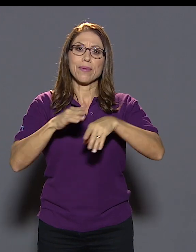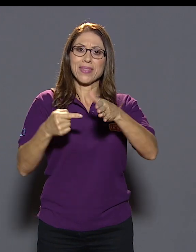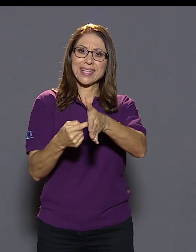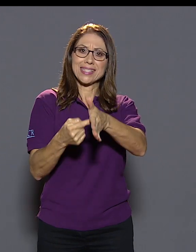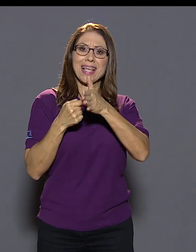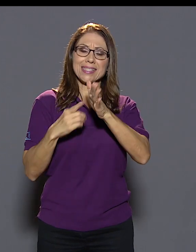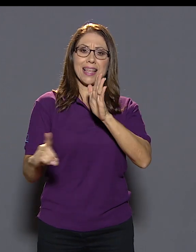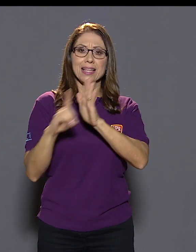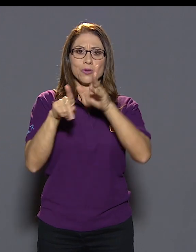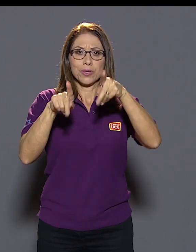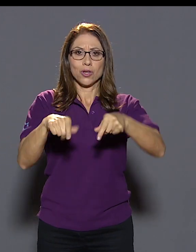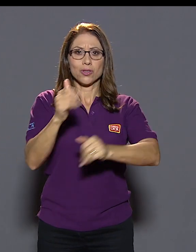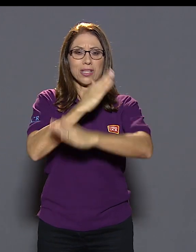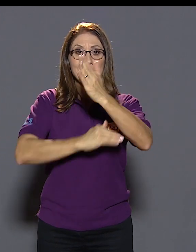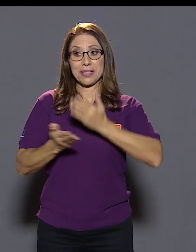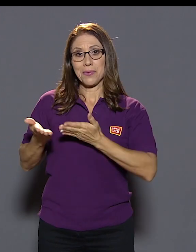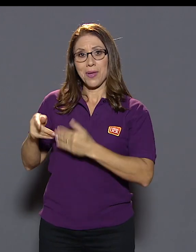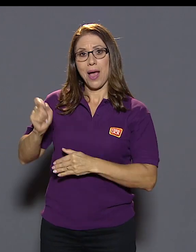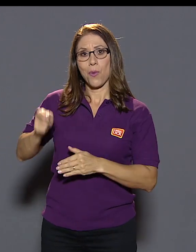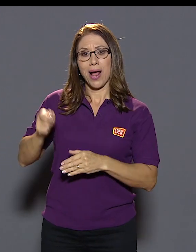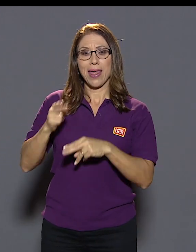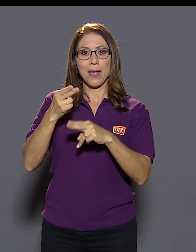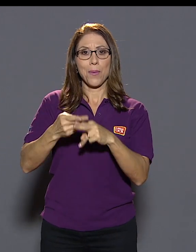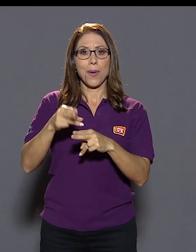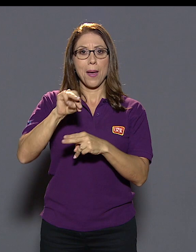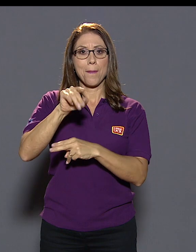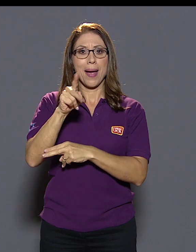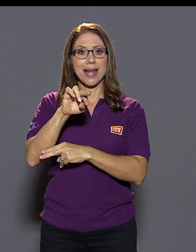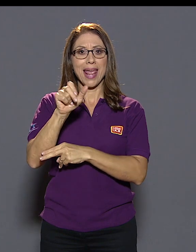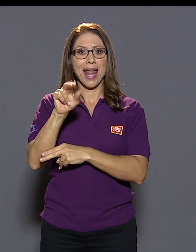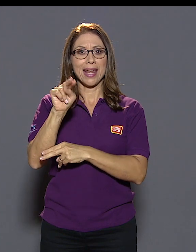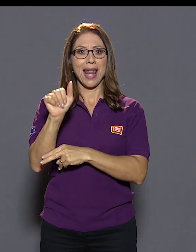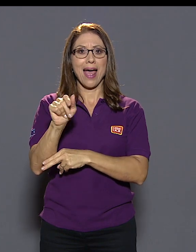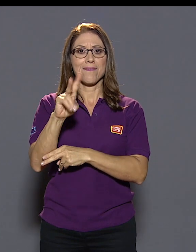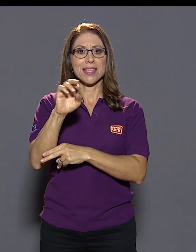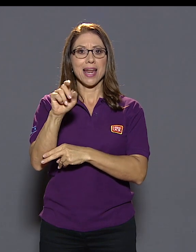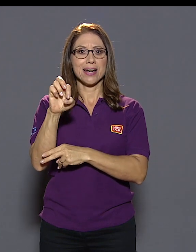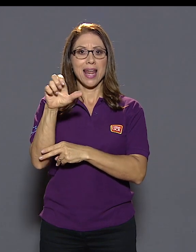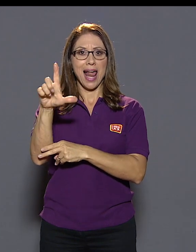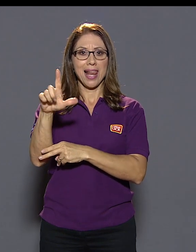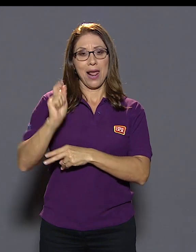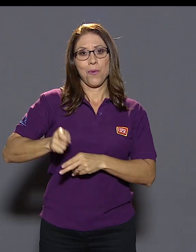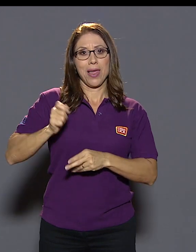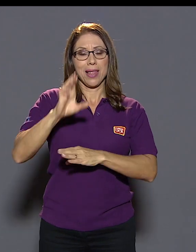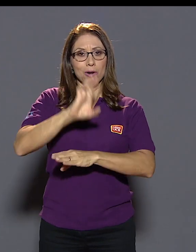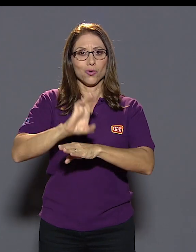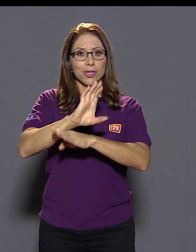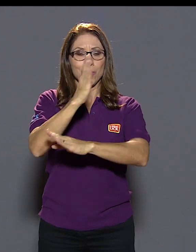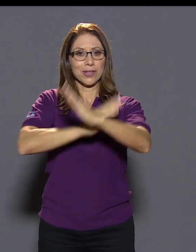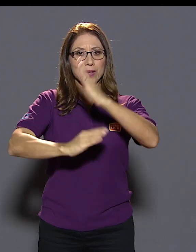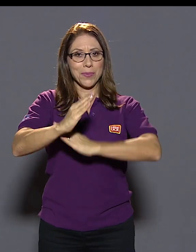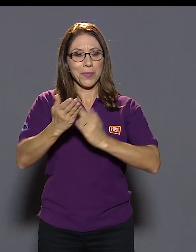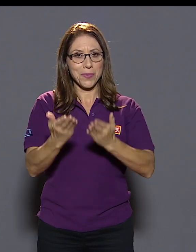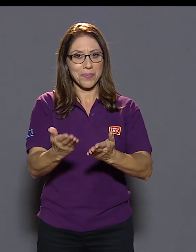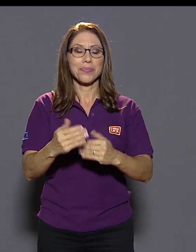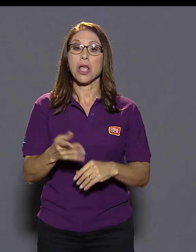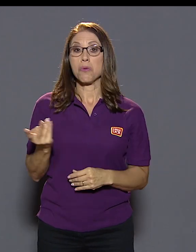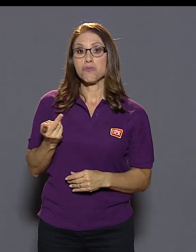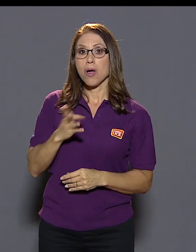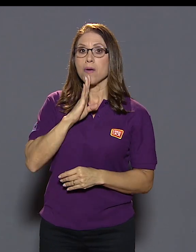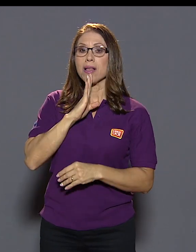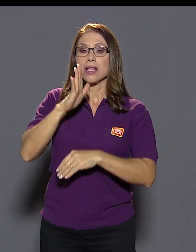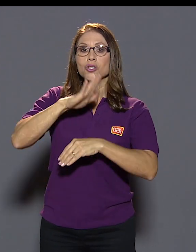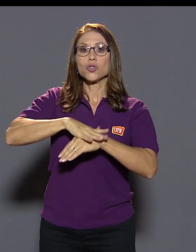de los derechos de las personas con discapacidad, la abogada Mariana Villarreal del Consejo Nacional de Personas con Discapacidad, y vamos a estar conversando sobre